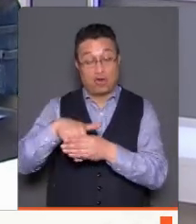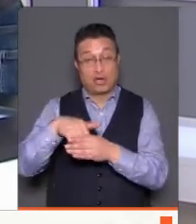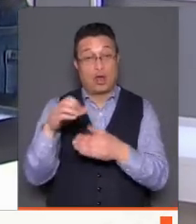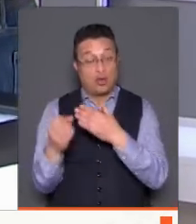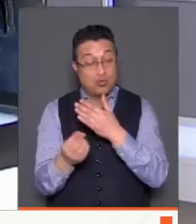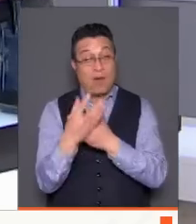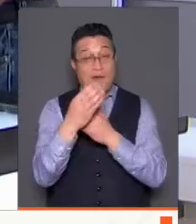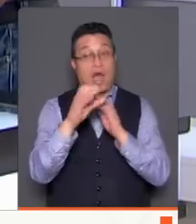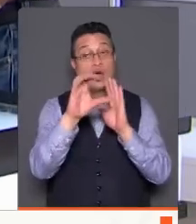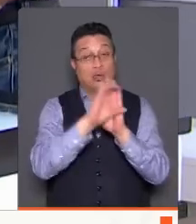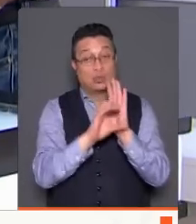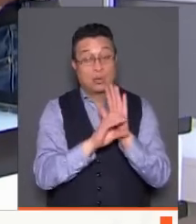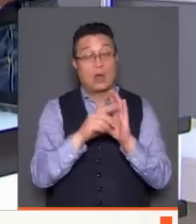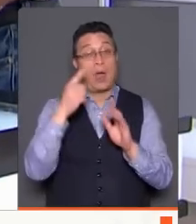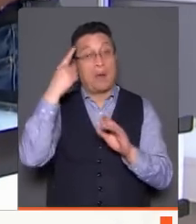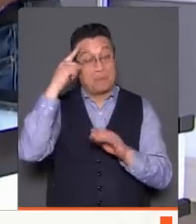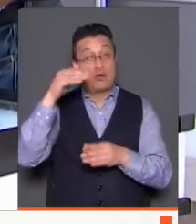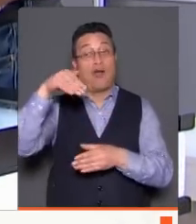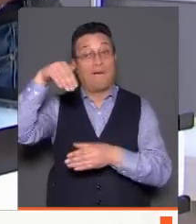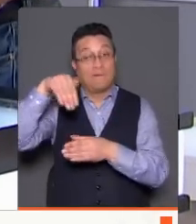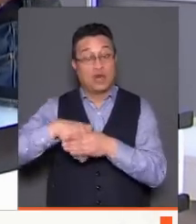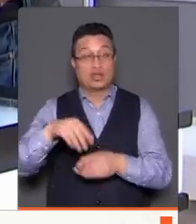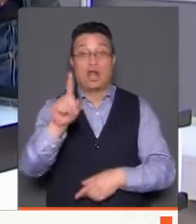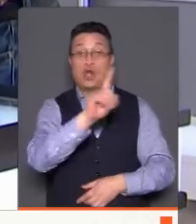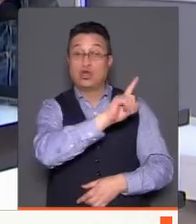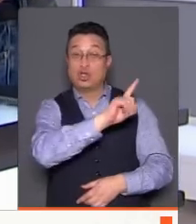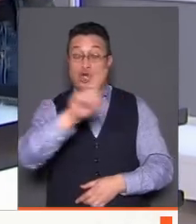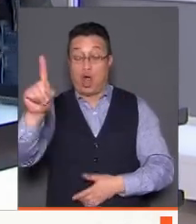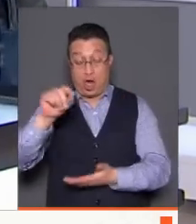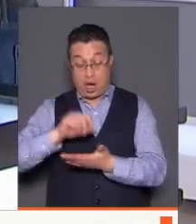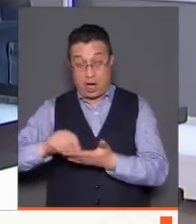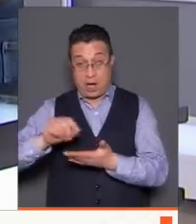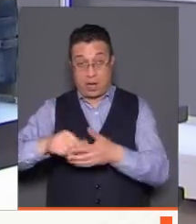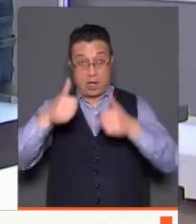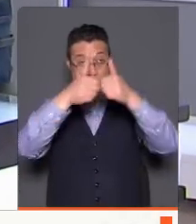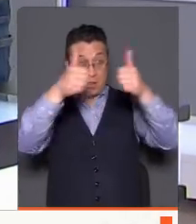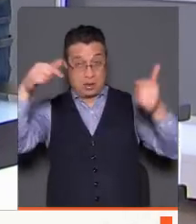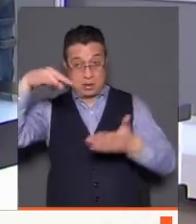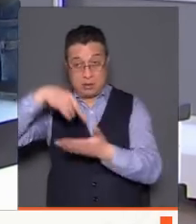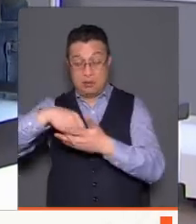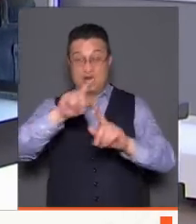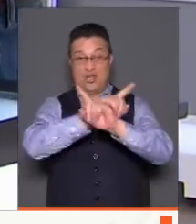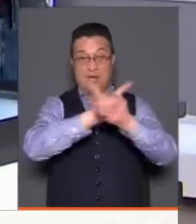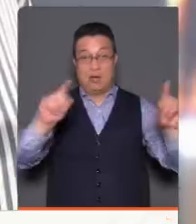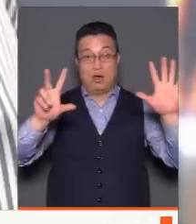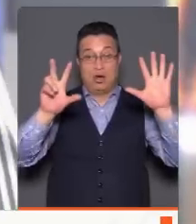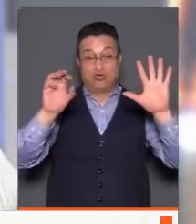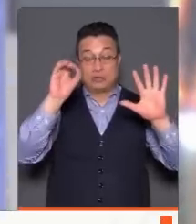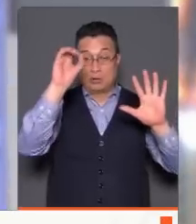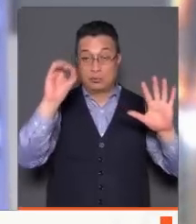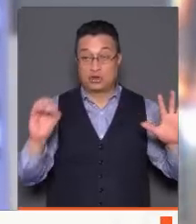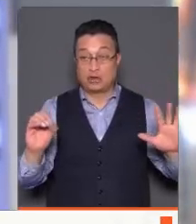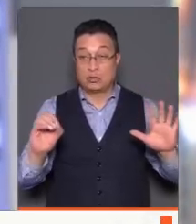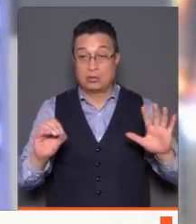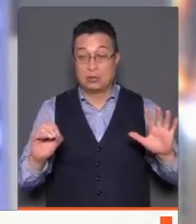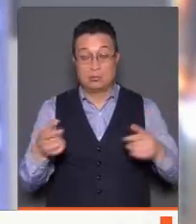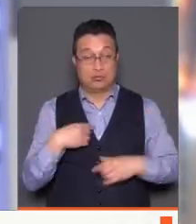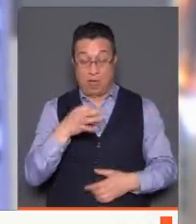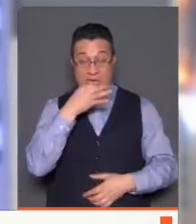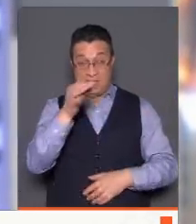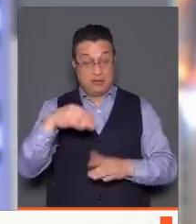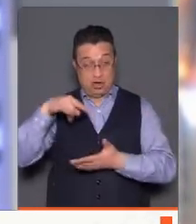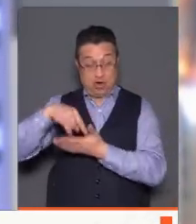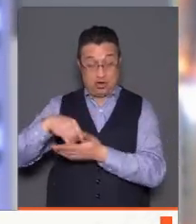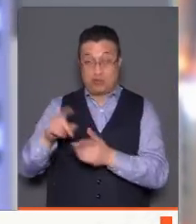constitución, pero también votaron que no la escribieran los parlamentarios. En un 80%. Yo no estoy diciendo que la tenga que escribir el Congreso. De hecho,